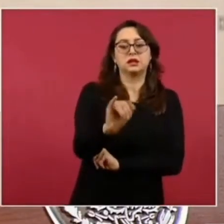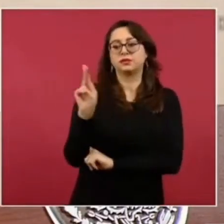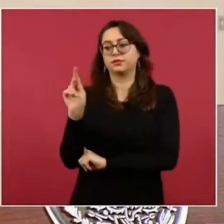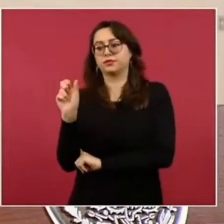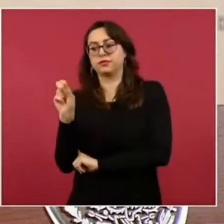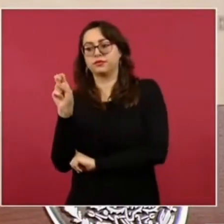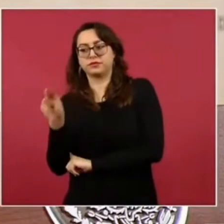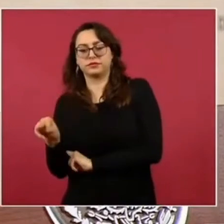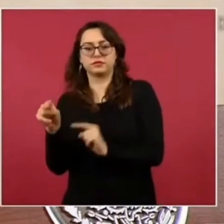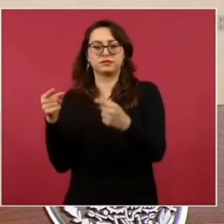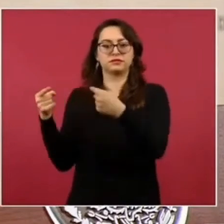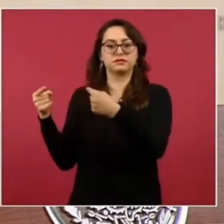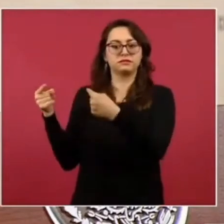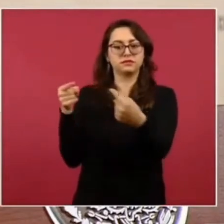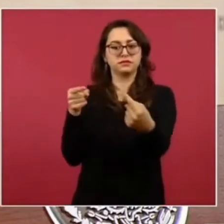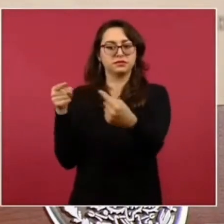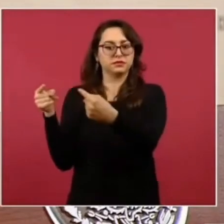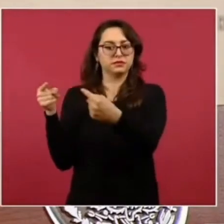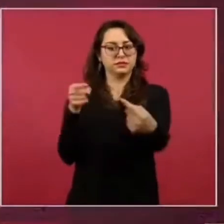los del PAN